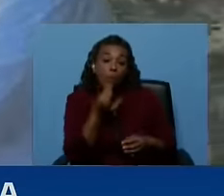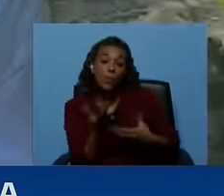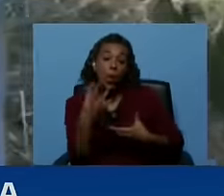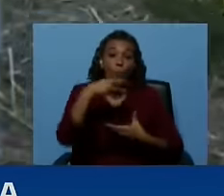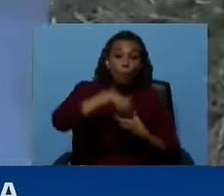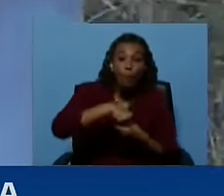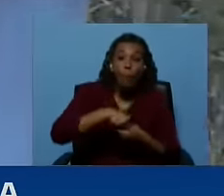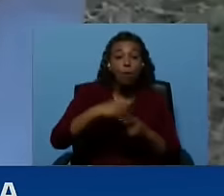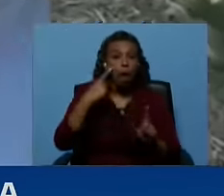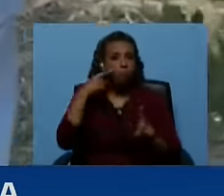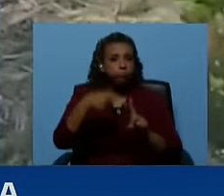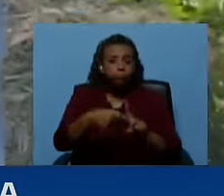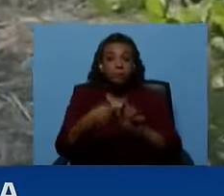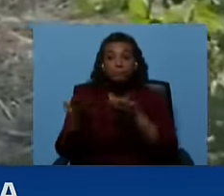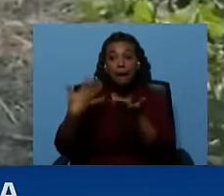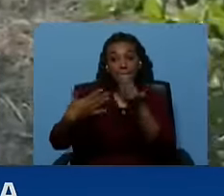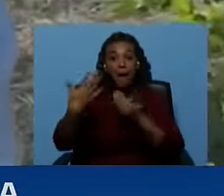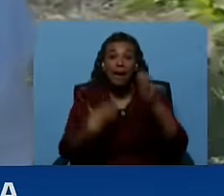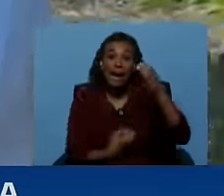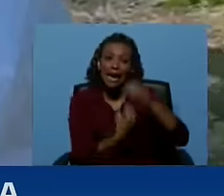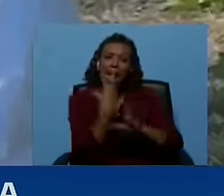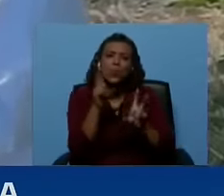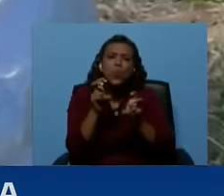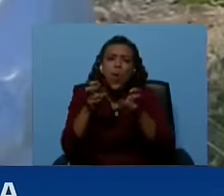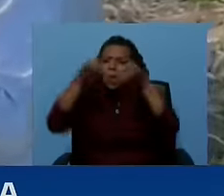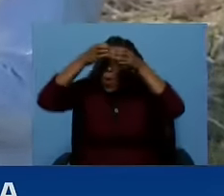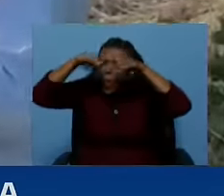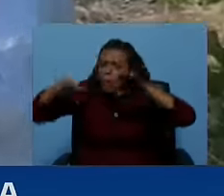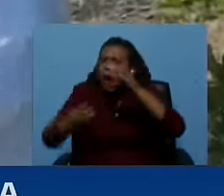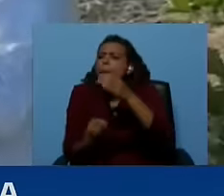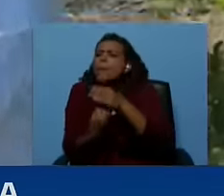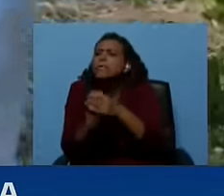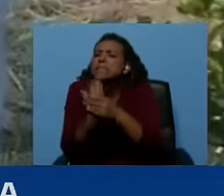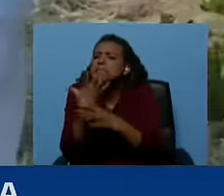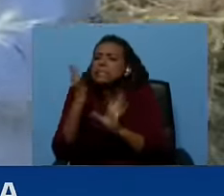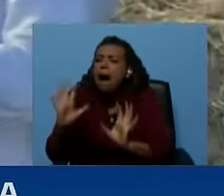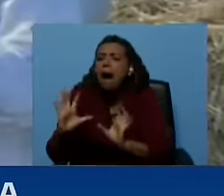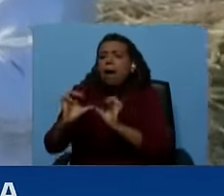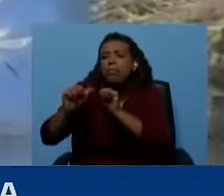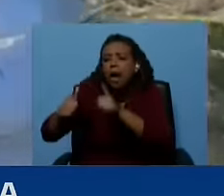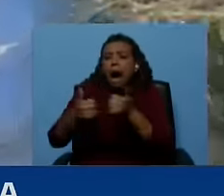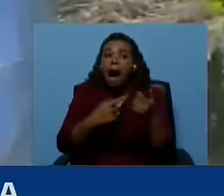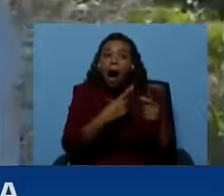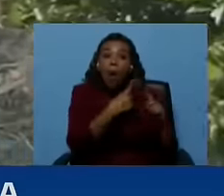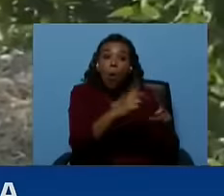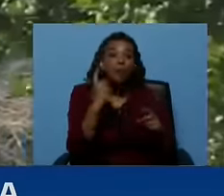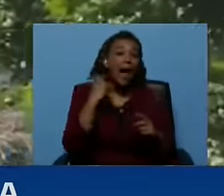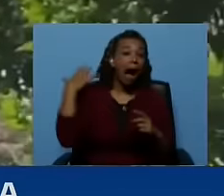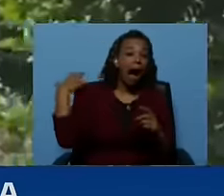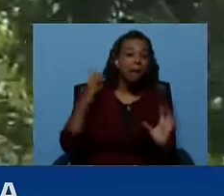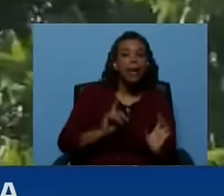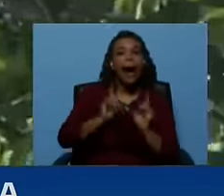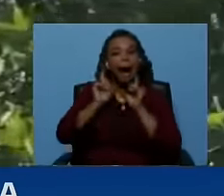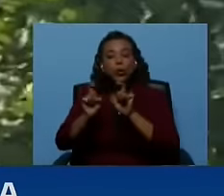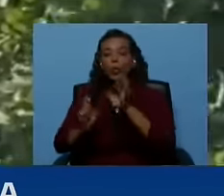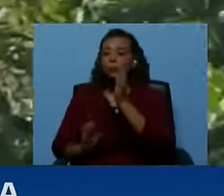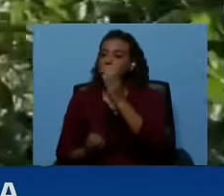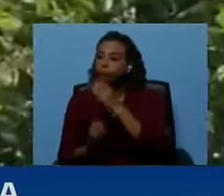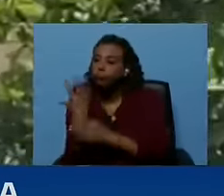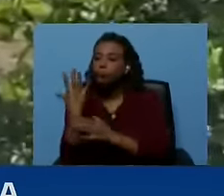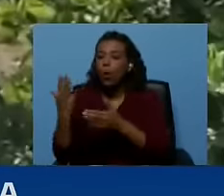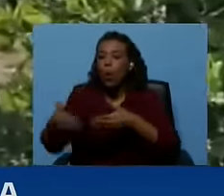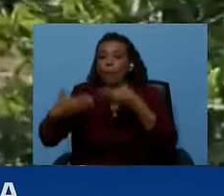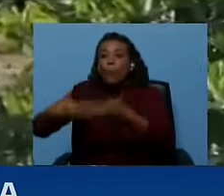que puede irradiar a las comunas en construcción y que a su vez va a ayudar a convertir los circuitos